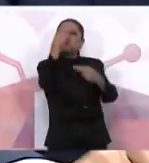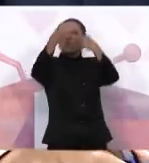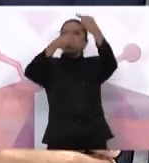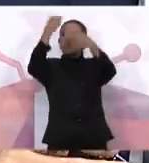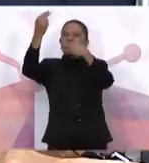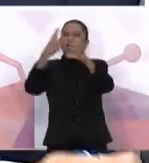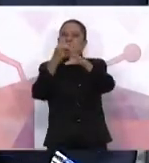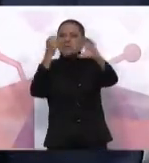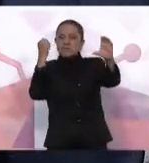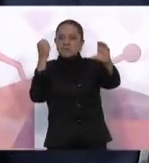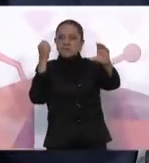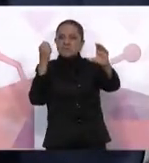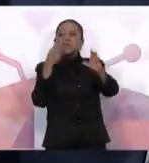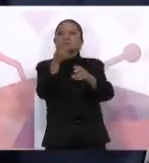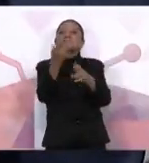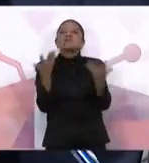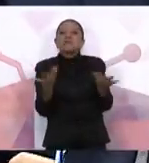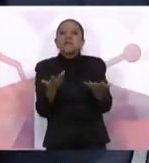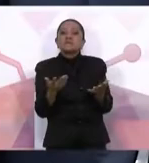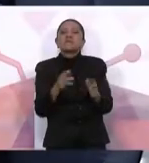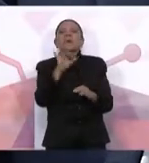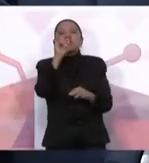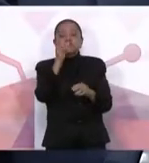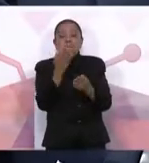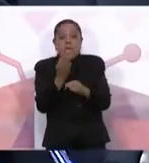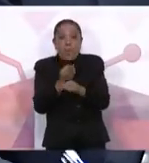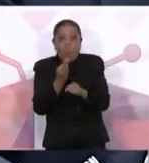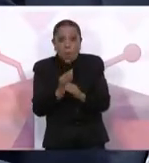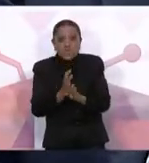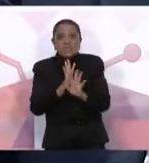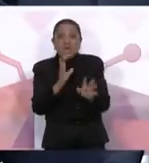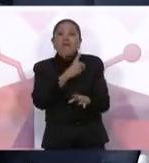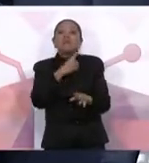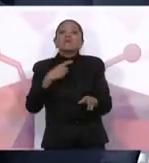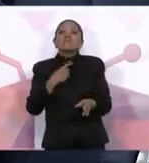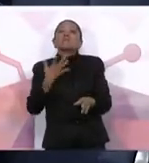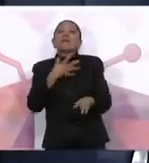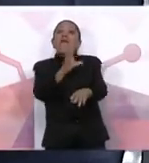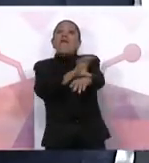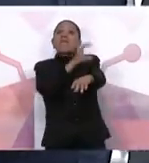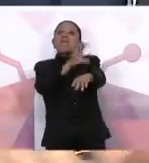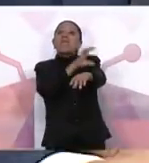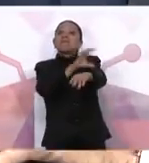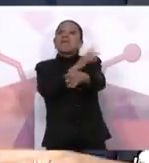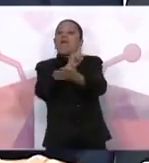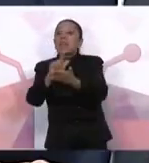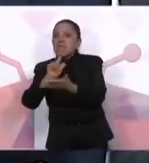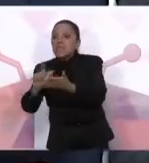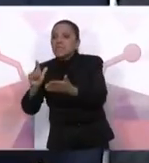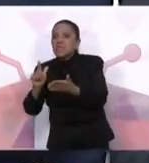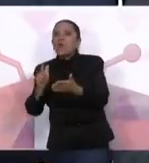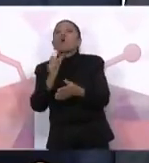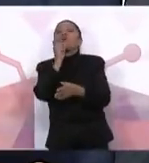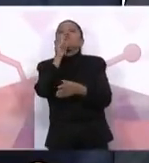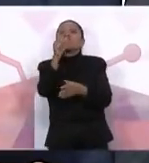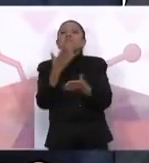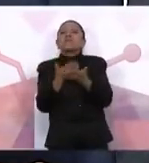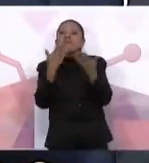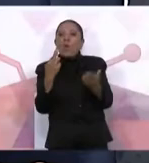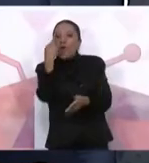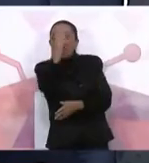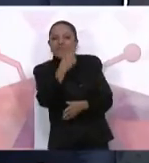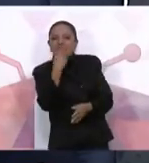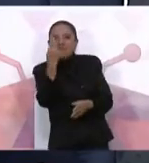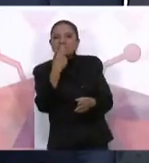tener energías limpias tenemos que revisar los deficientes como está pasando ahora ampliar los generar los